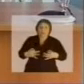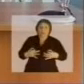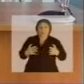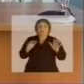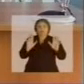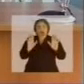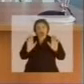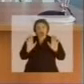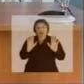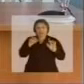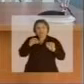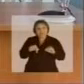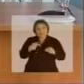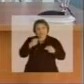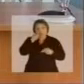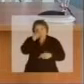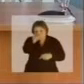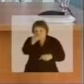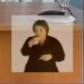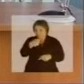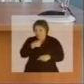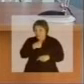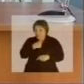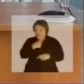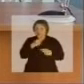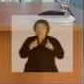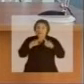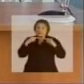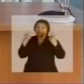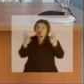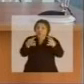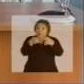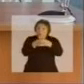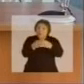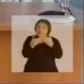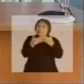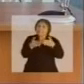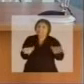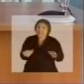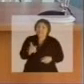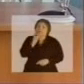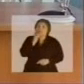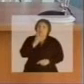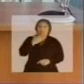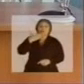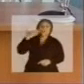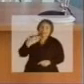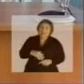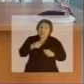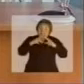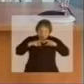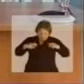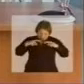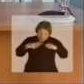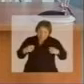Pero esto es recíproco El conjunto De la ciudadanía Tiene que empezar Por entender Que hay